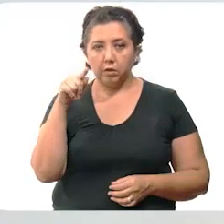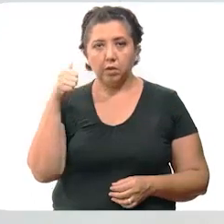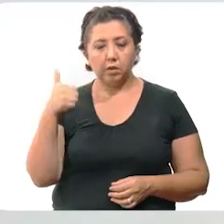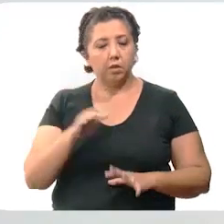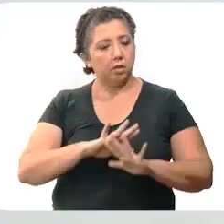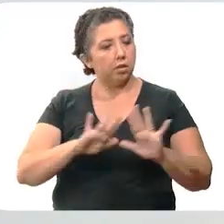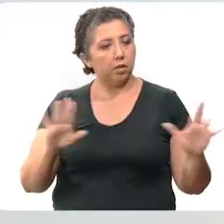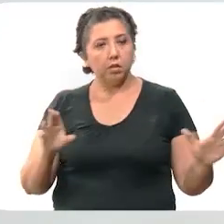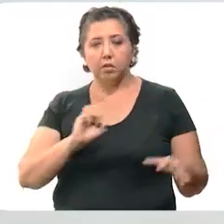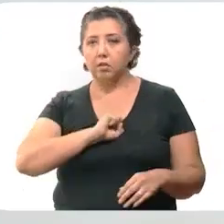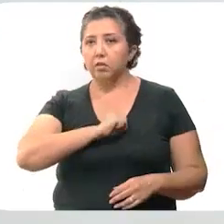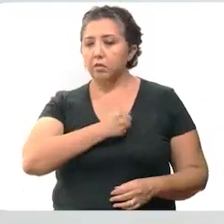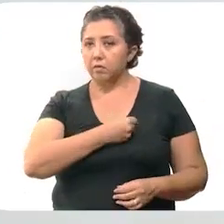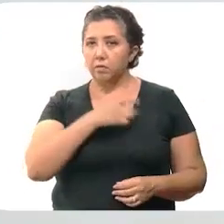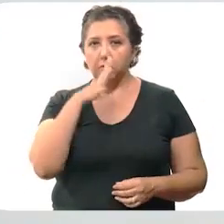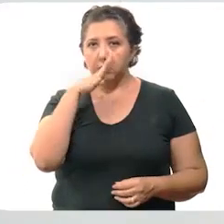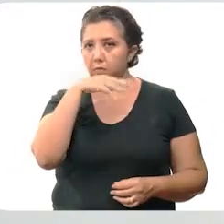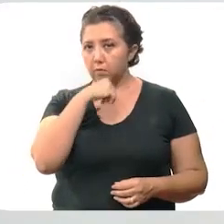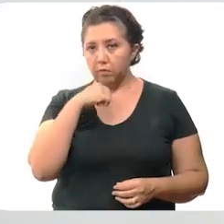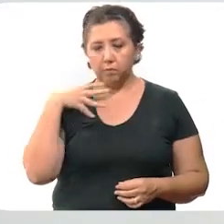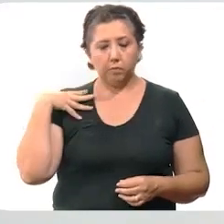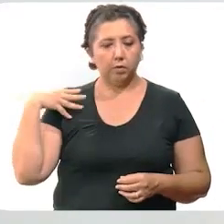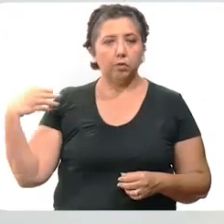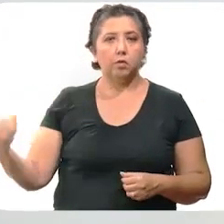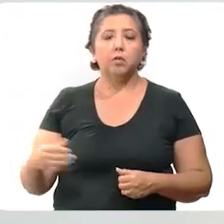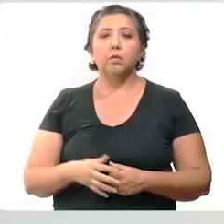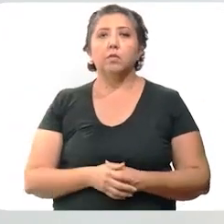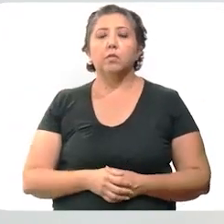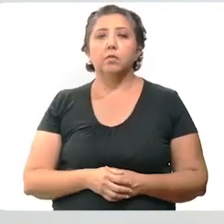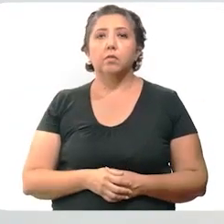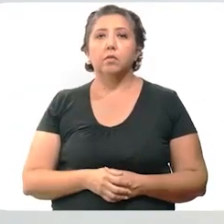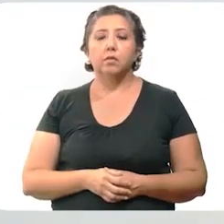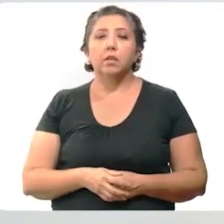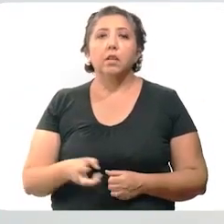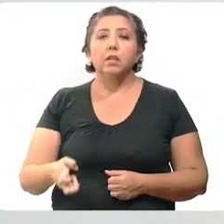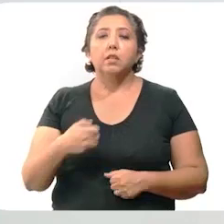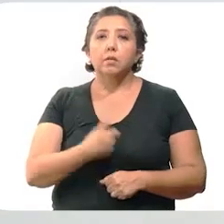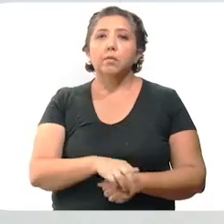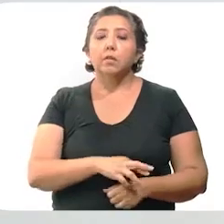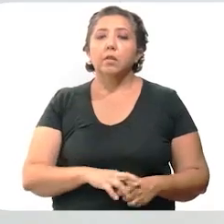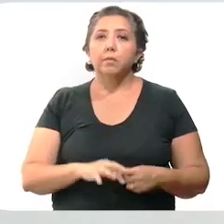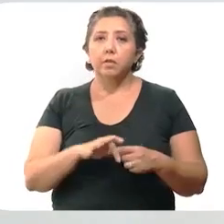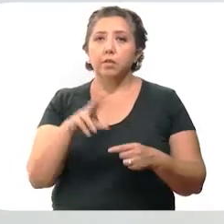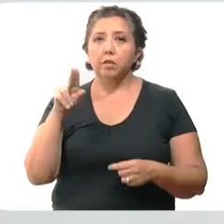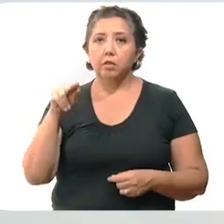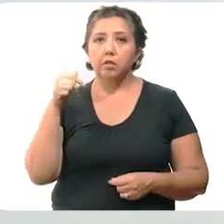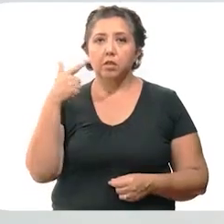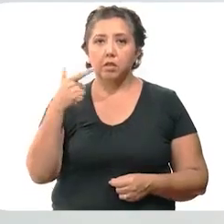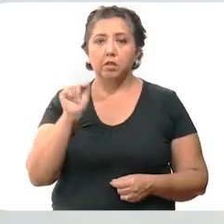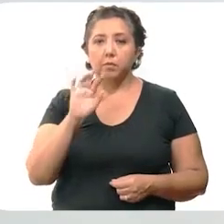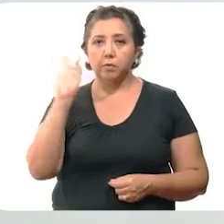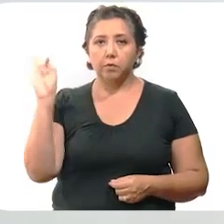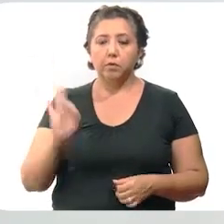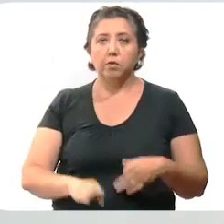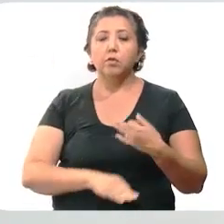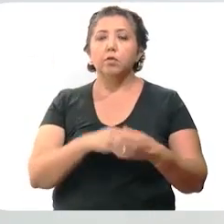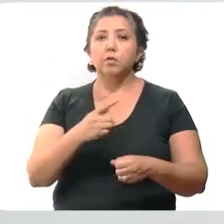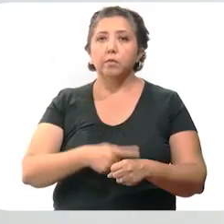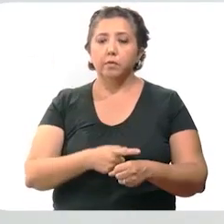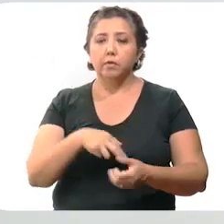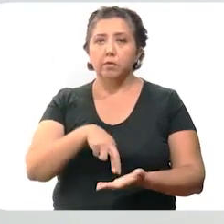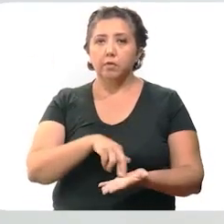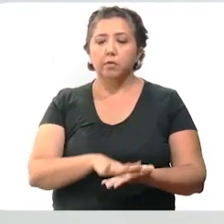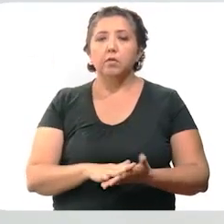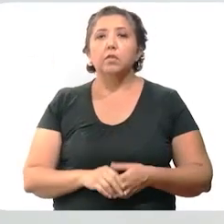31.576 pacientes ya se recuperaron, no presentan síntomas ni pueden contagiar. Esta cifra representa el 87% del total de